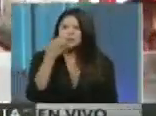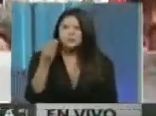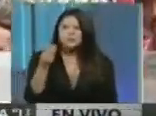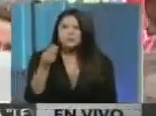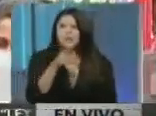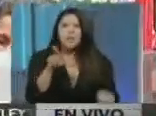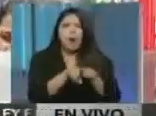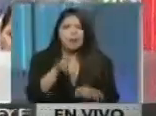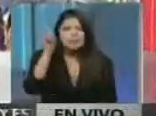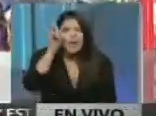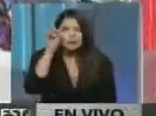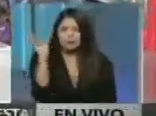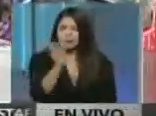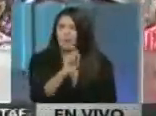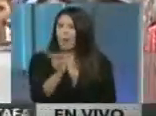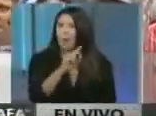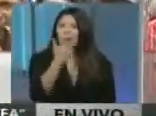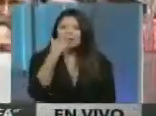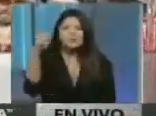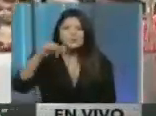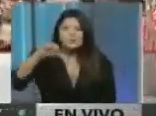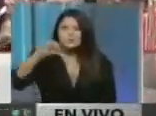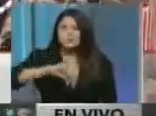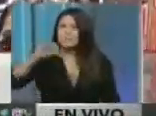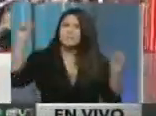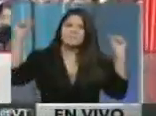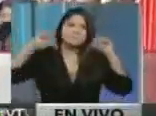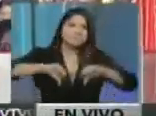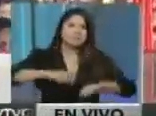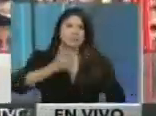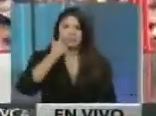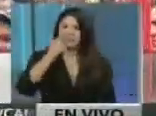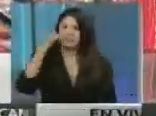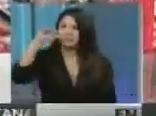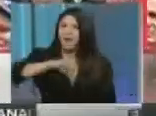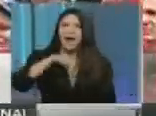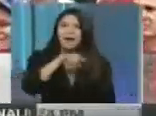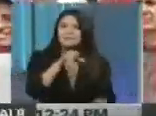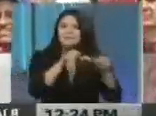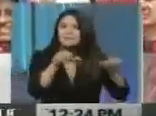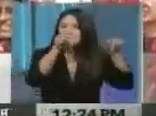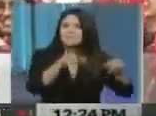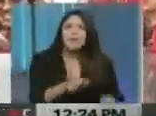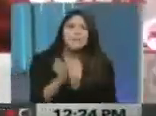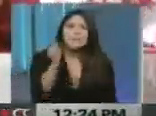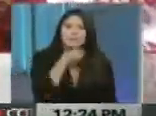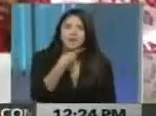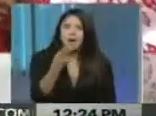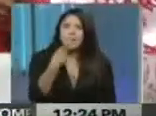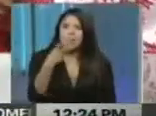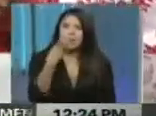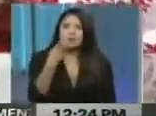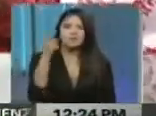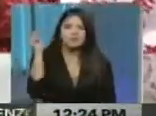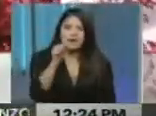azufre, huele a naftalina, porque ahí lo que está instalada es la vieja política.